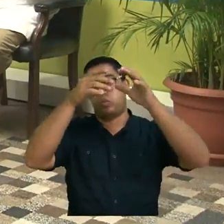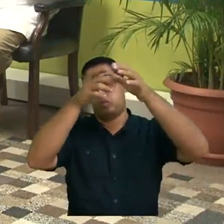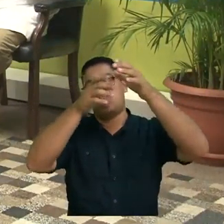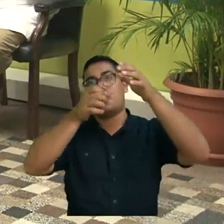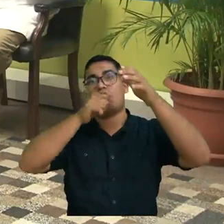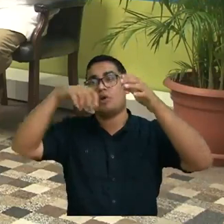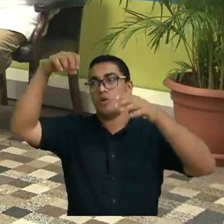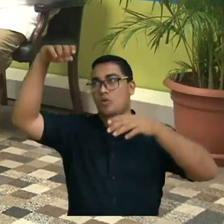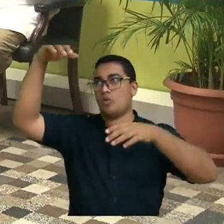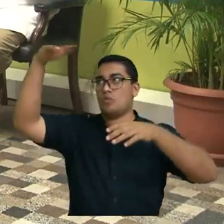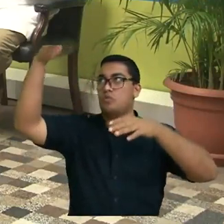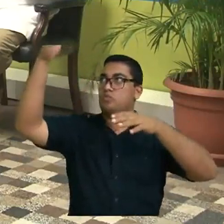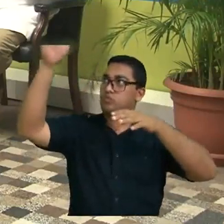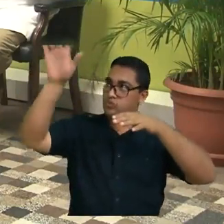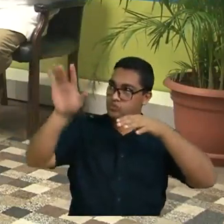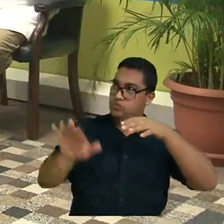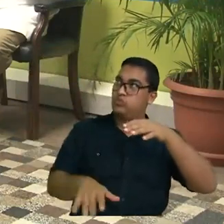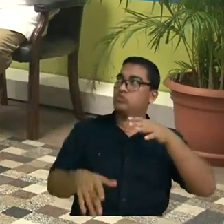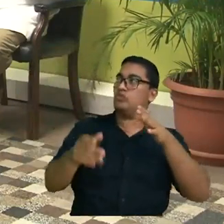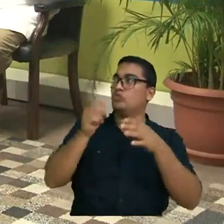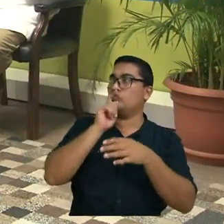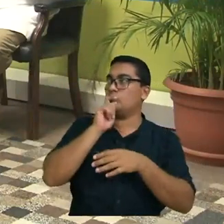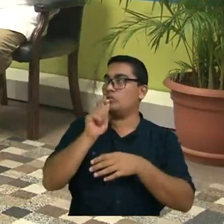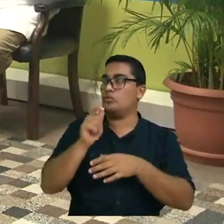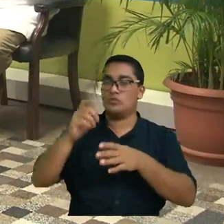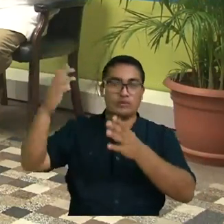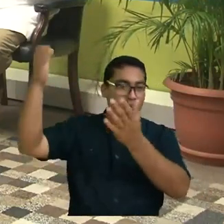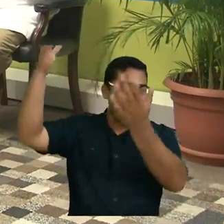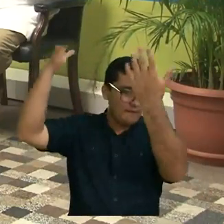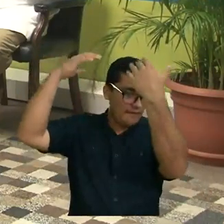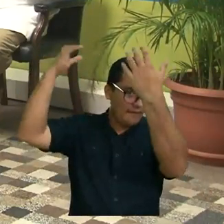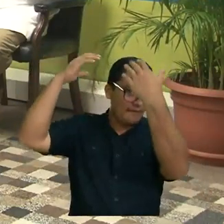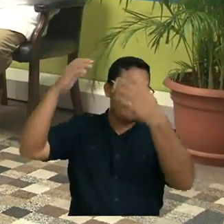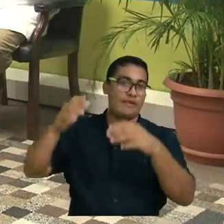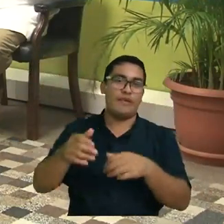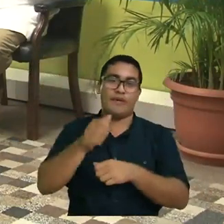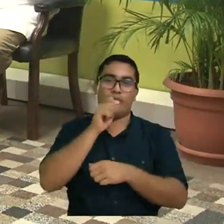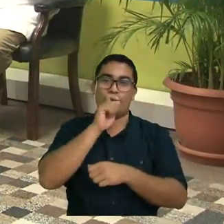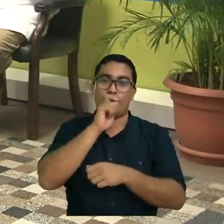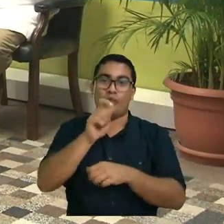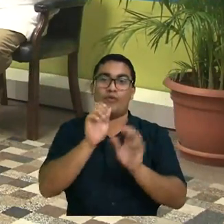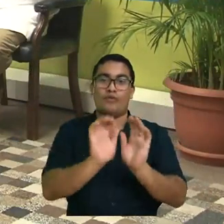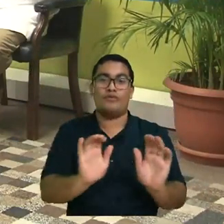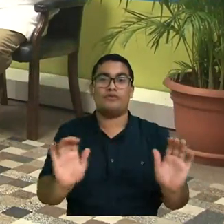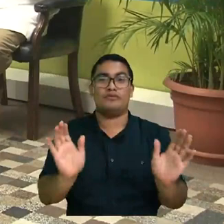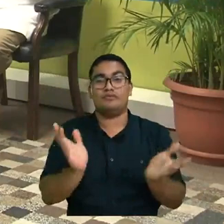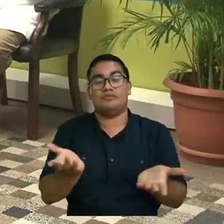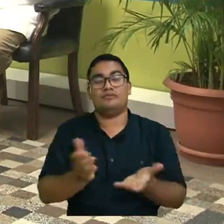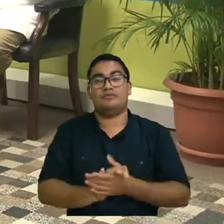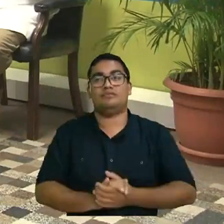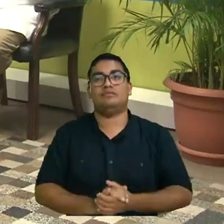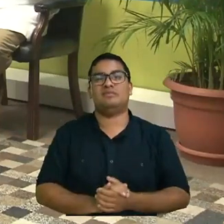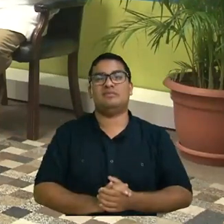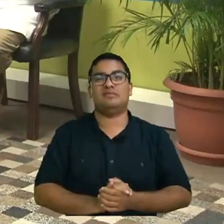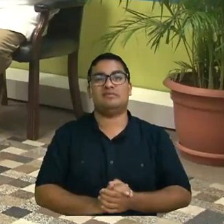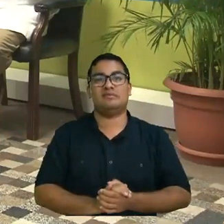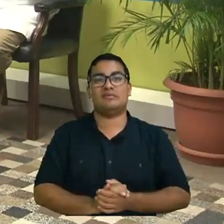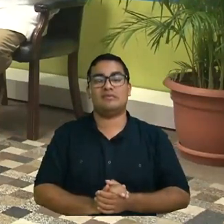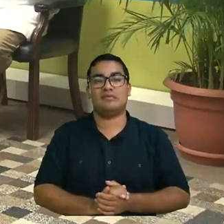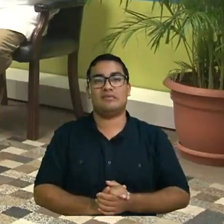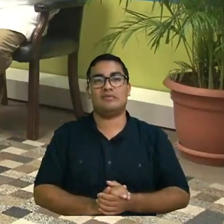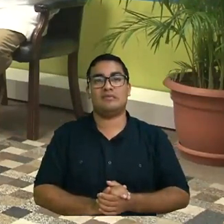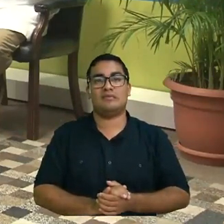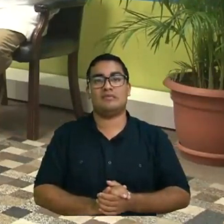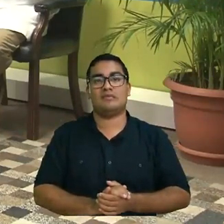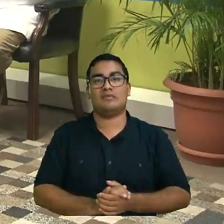están sucios, puro tierra. Y se dejan venir toda esa lluvia. Ellos se ponen abajo para que les caiga el agua. Sí, entonces, ese montón